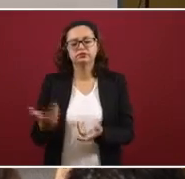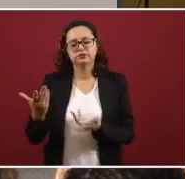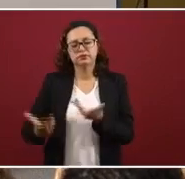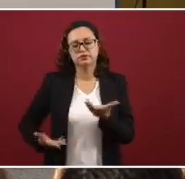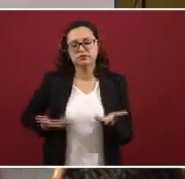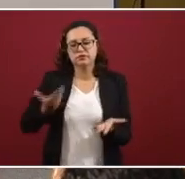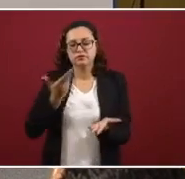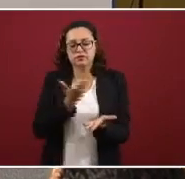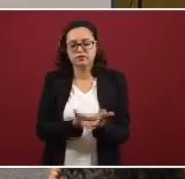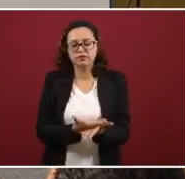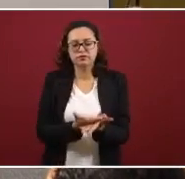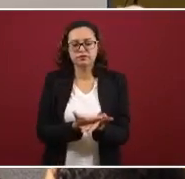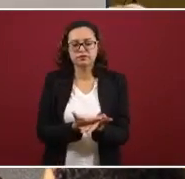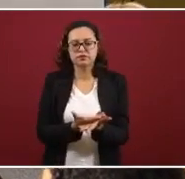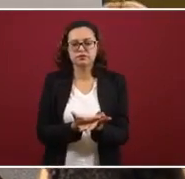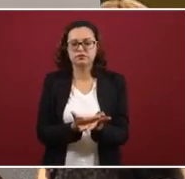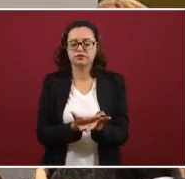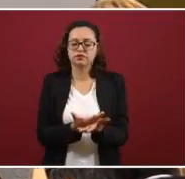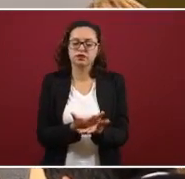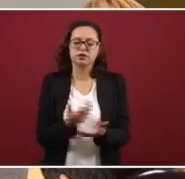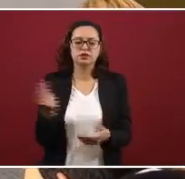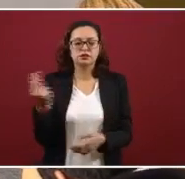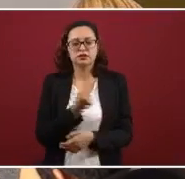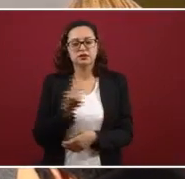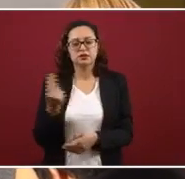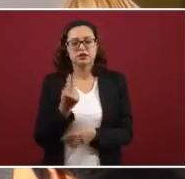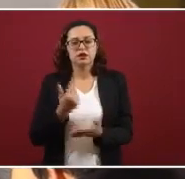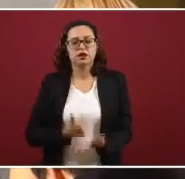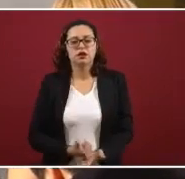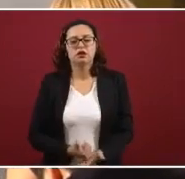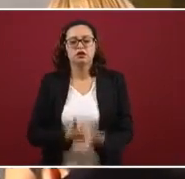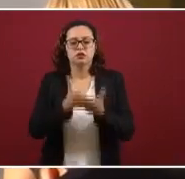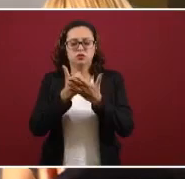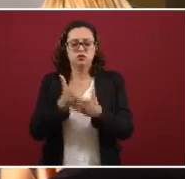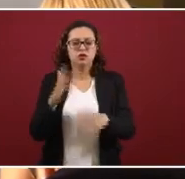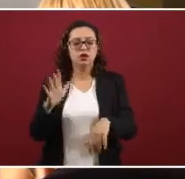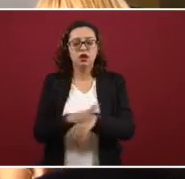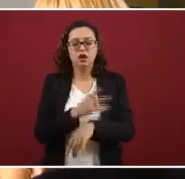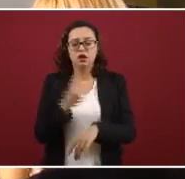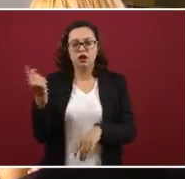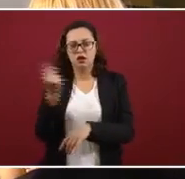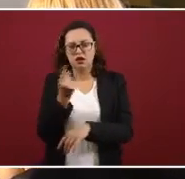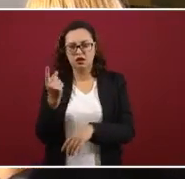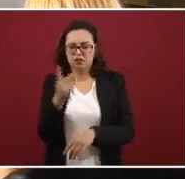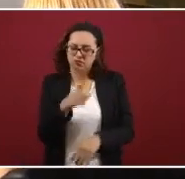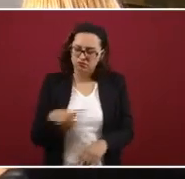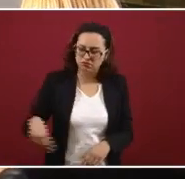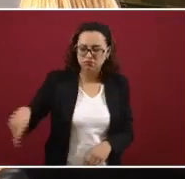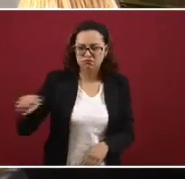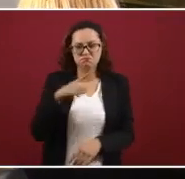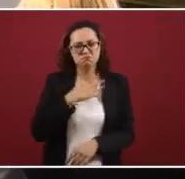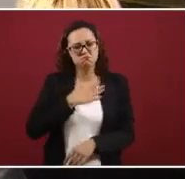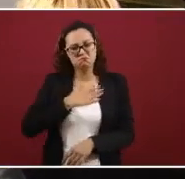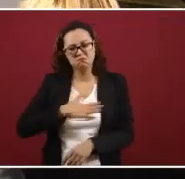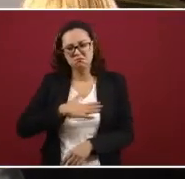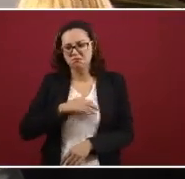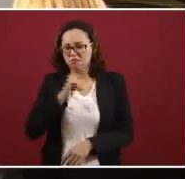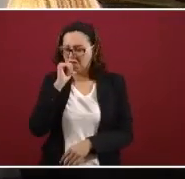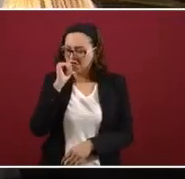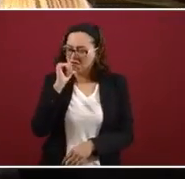solicitud de que se les ayude porque fueron víctimas de una injusticia, de un